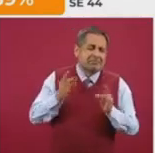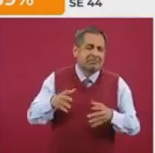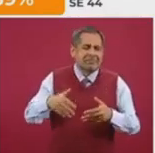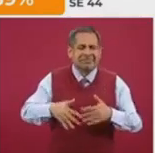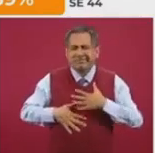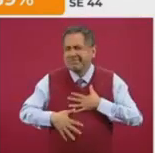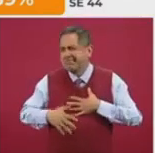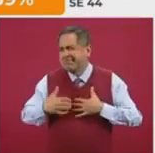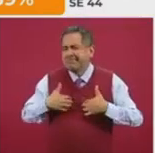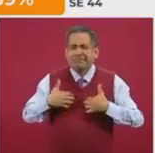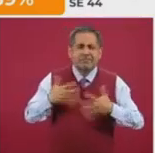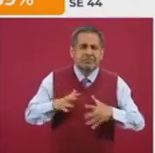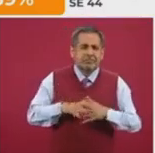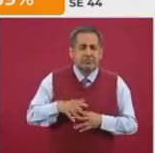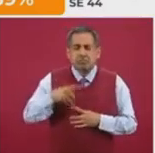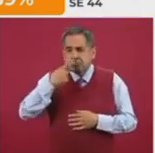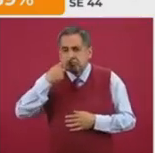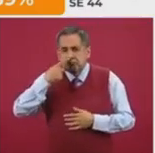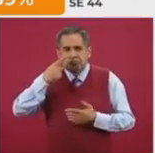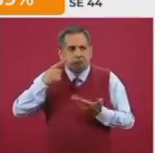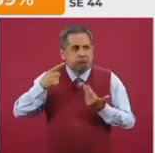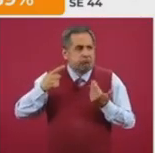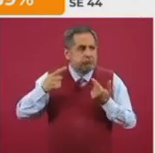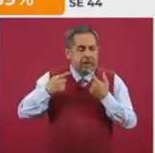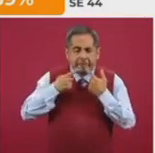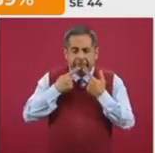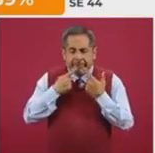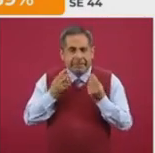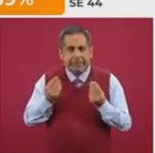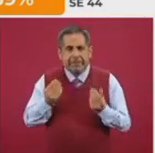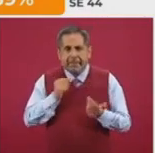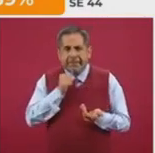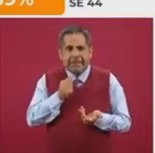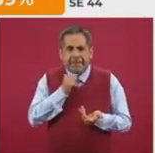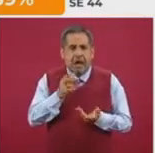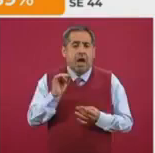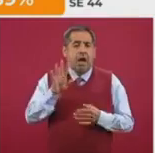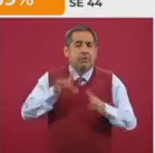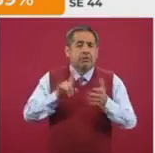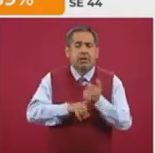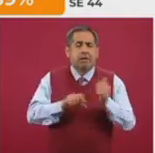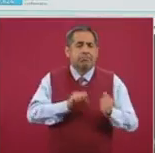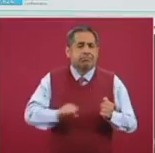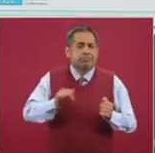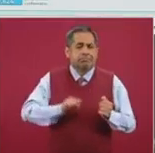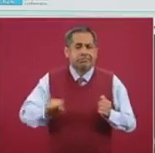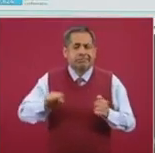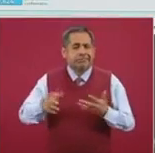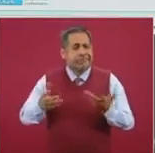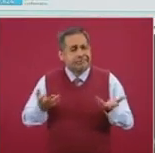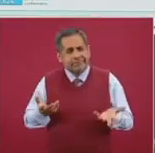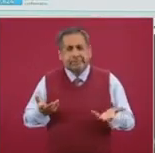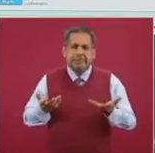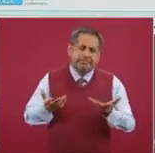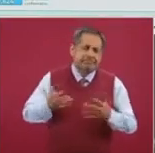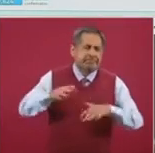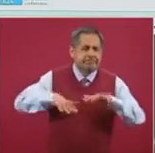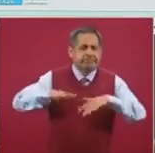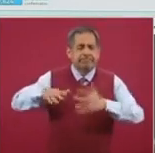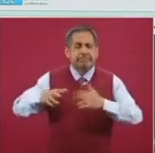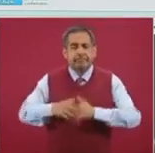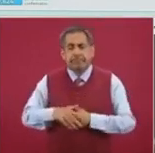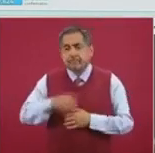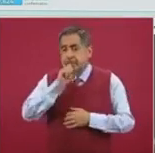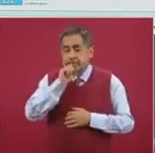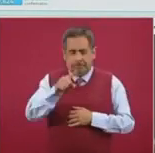malestar general, a veces pérdida del olfato, del gusto, puede haber también diarrea ocasionalmente. Y se les